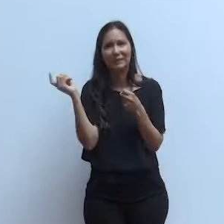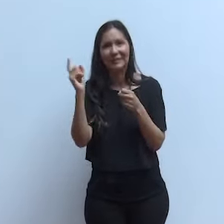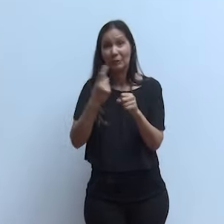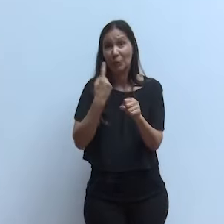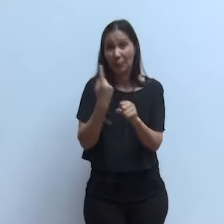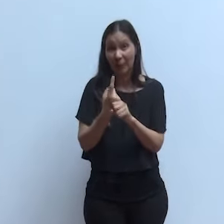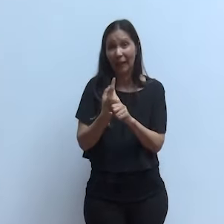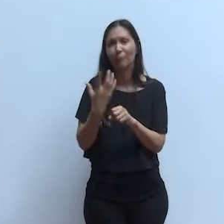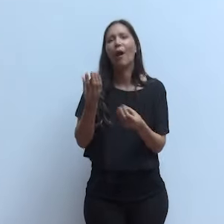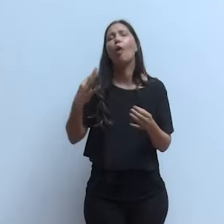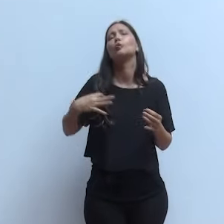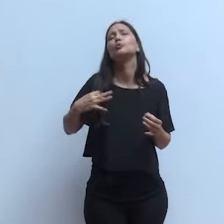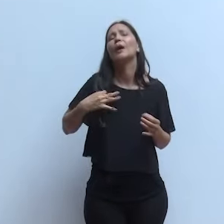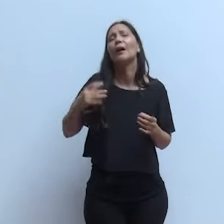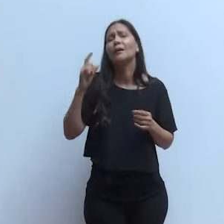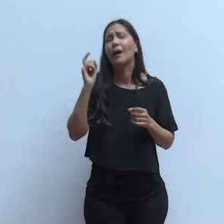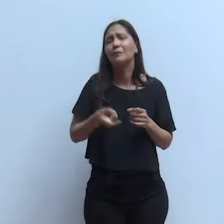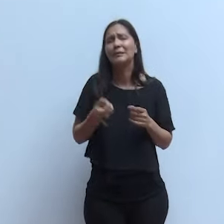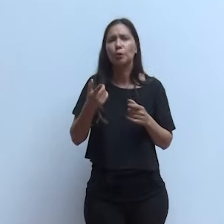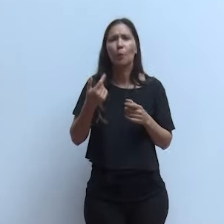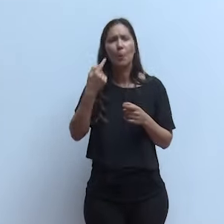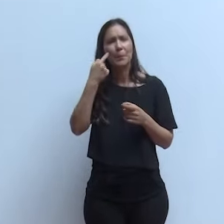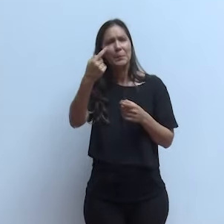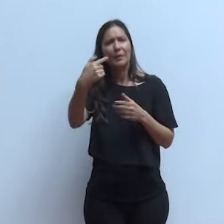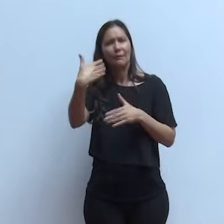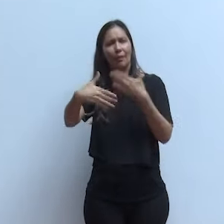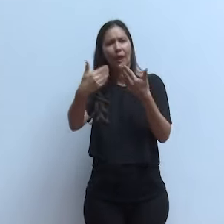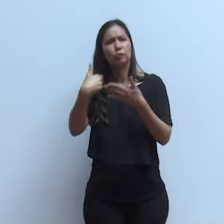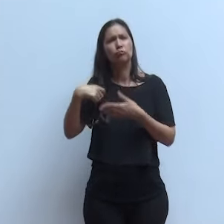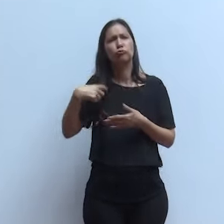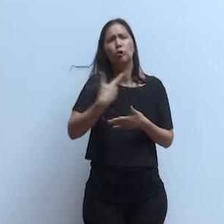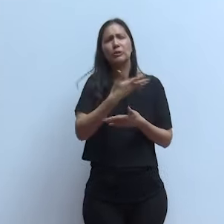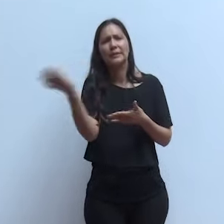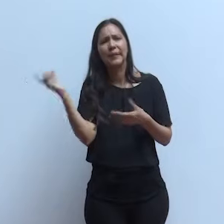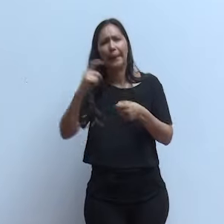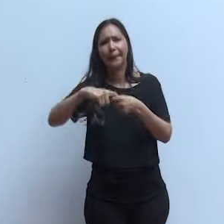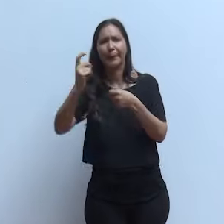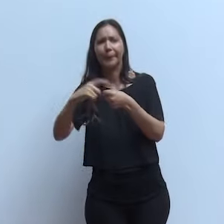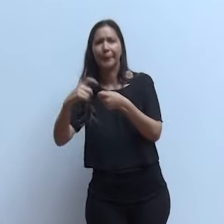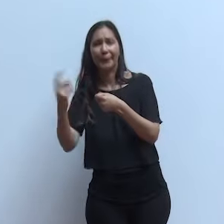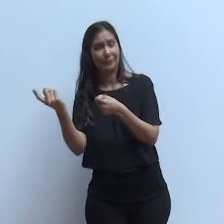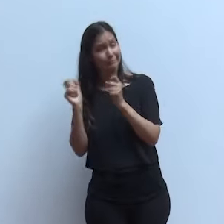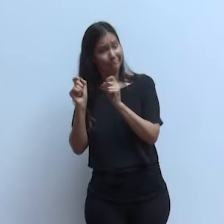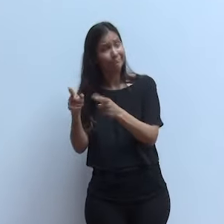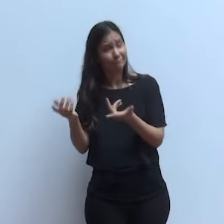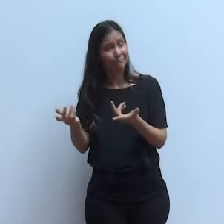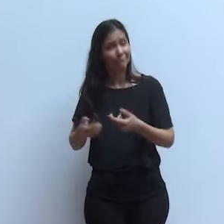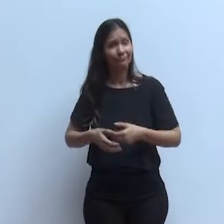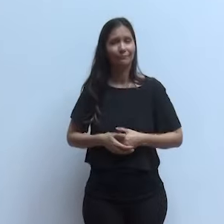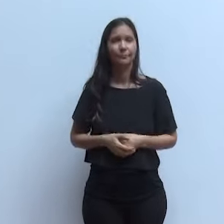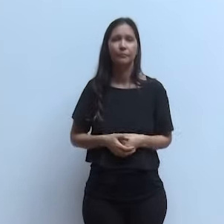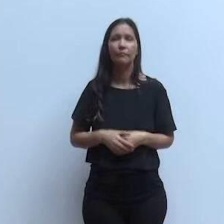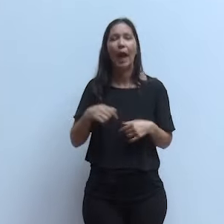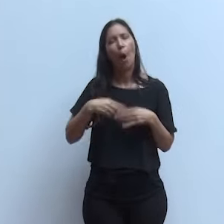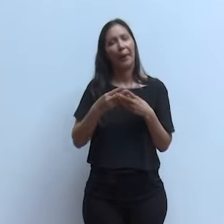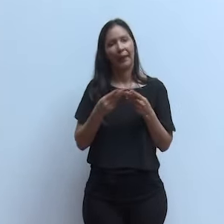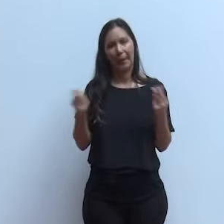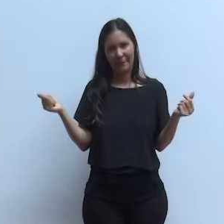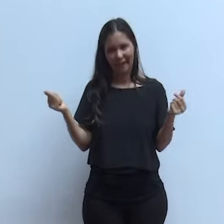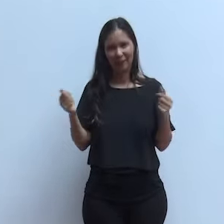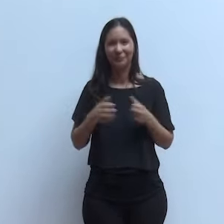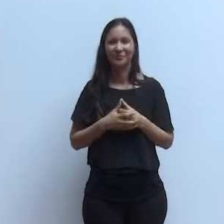desenganchado también de sus tramas sociales y ahora sí termino eh es como como se habrán dado